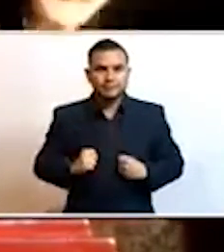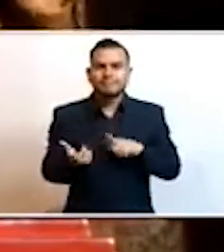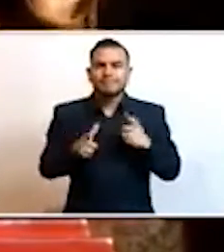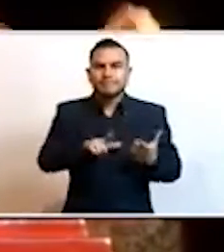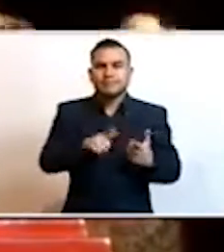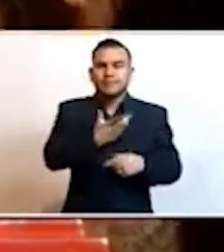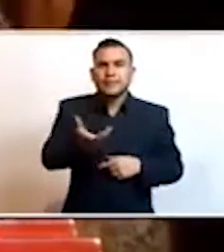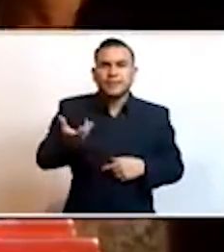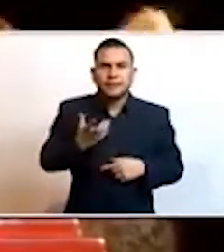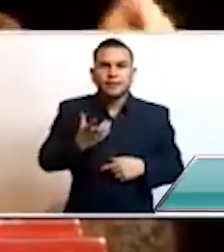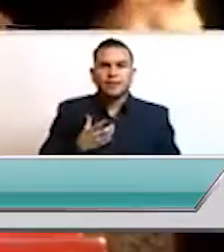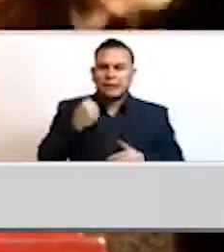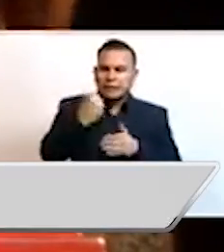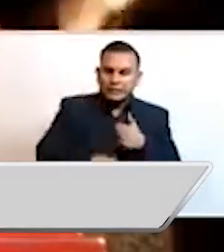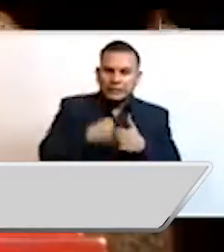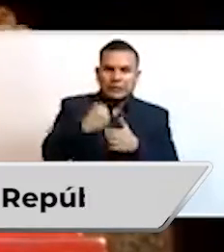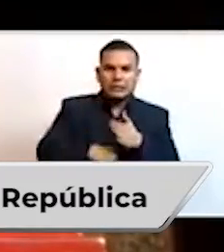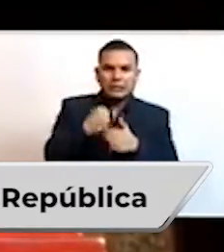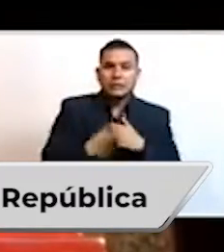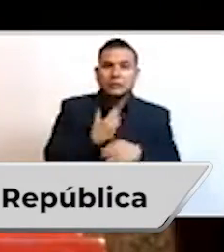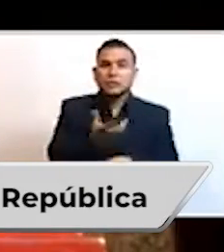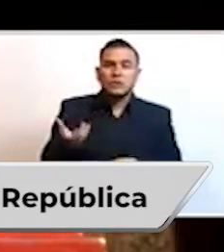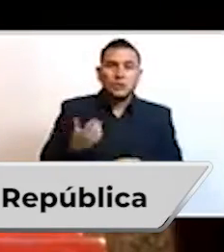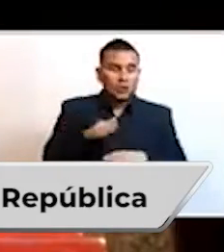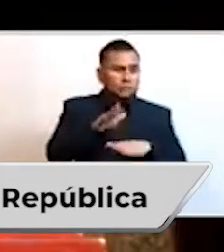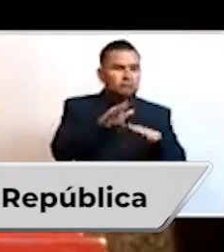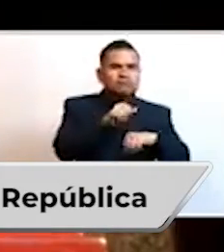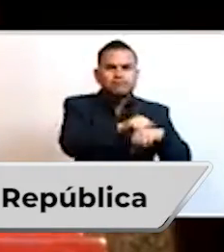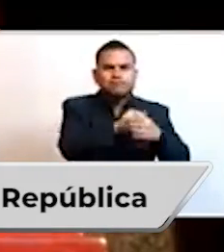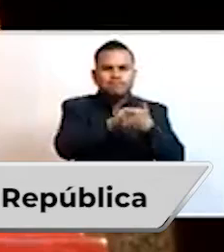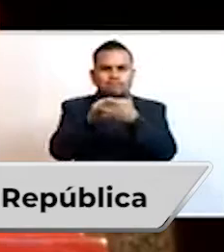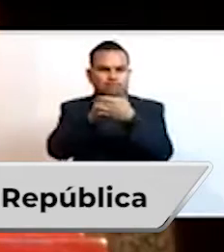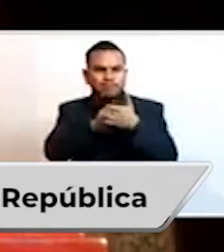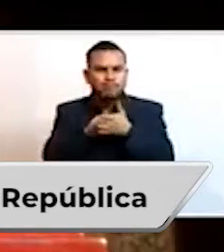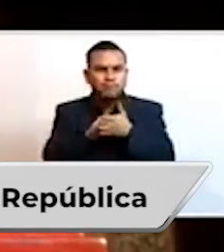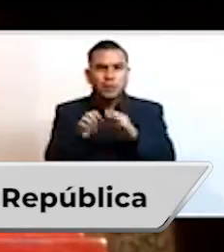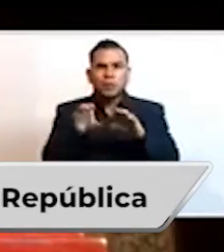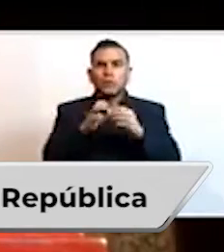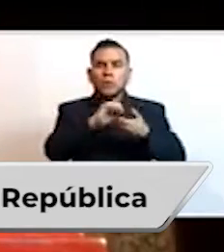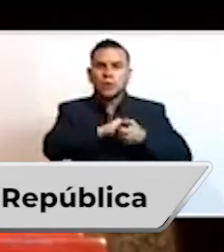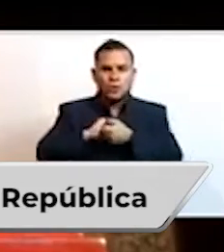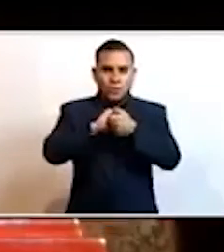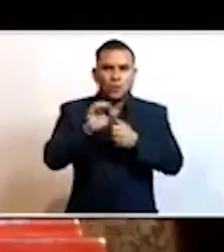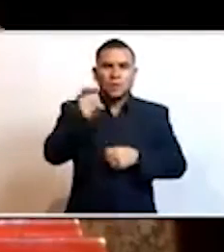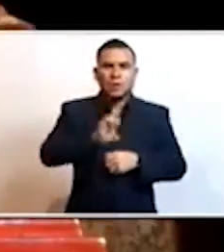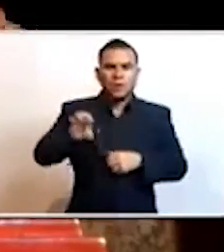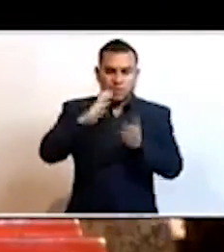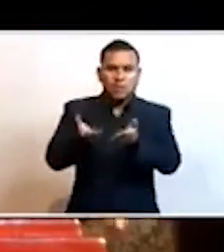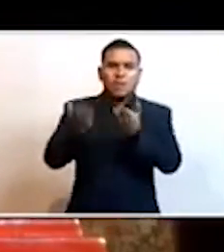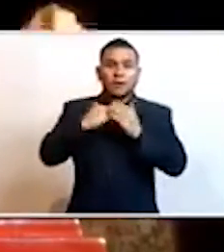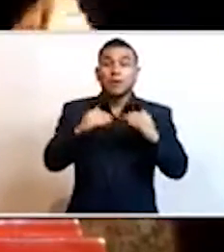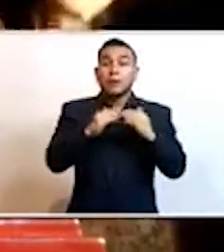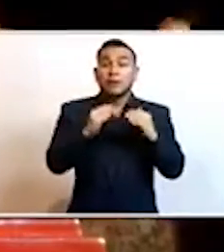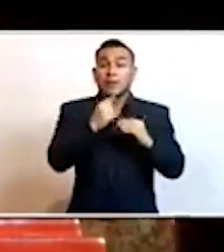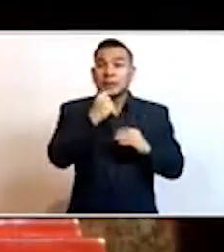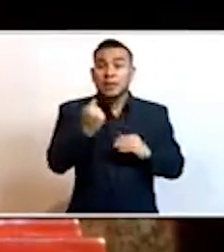estamos listos para cabildear y hacer lobby con todos los países amigos, con todos los países de la Unión Europea, nos ha ofrecido su solidaridad, incluso